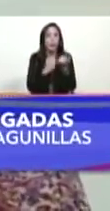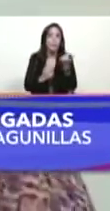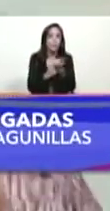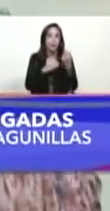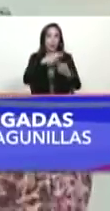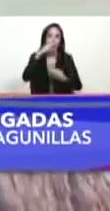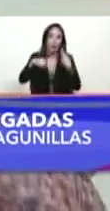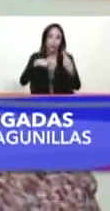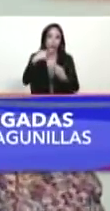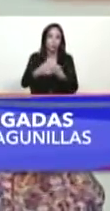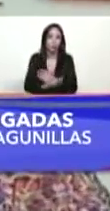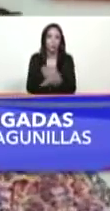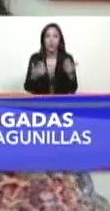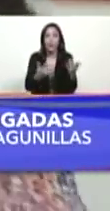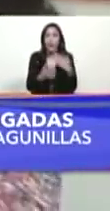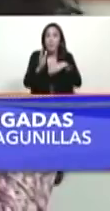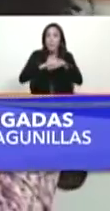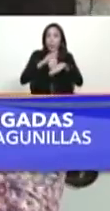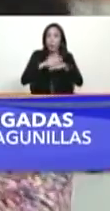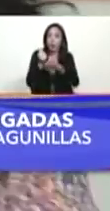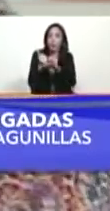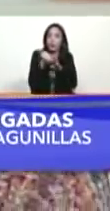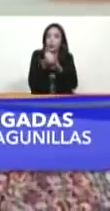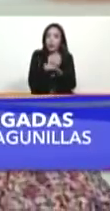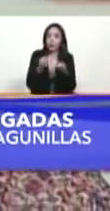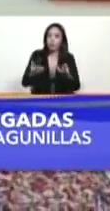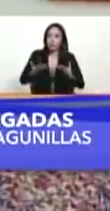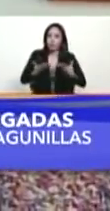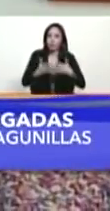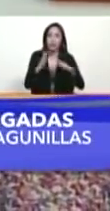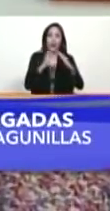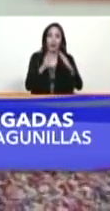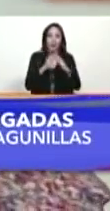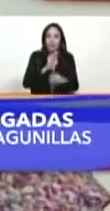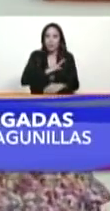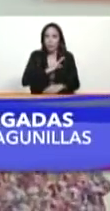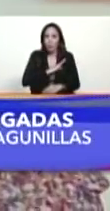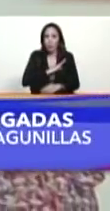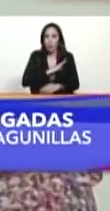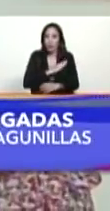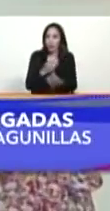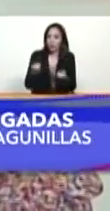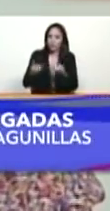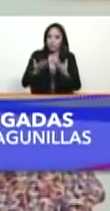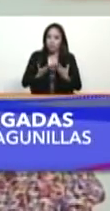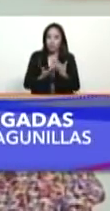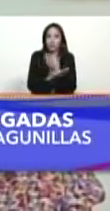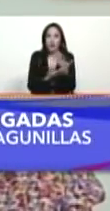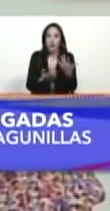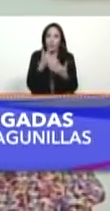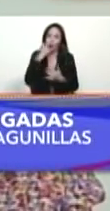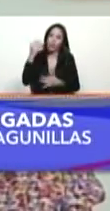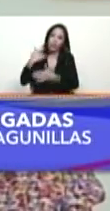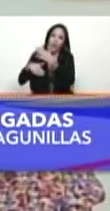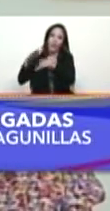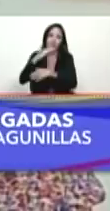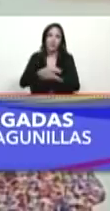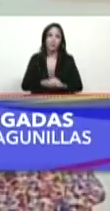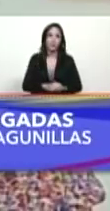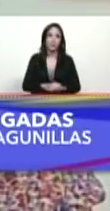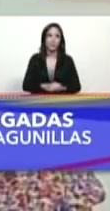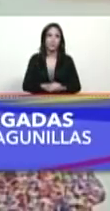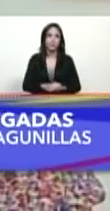porque hemos sido beneficiados, hemos sido dignificados, y este sueño lo